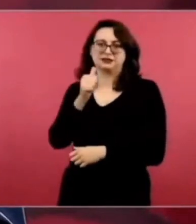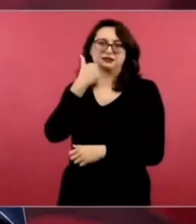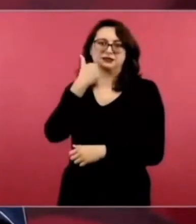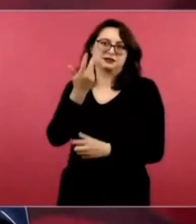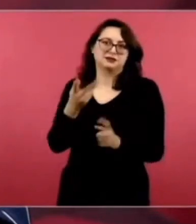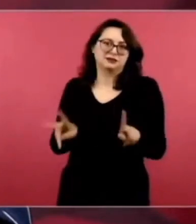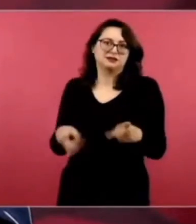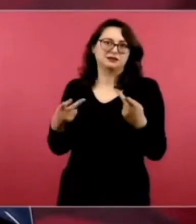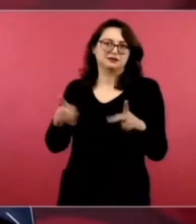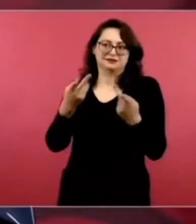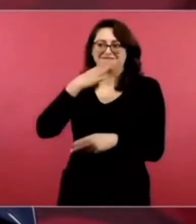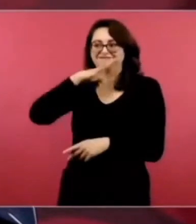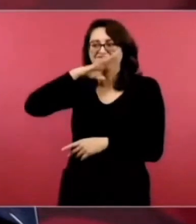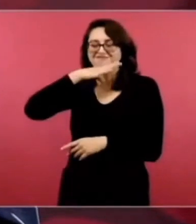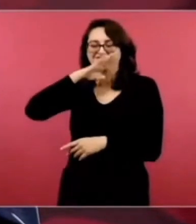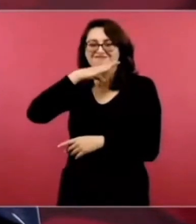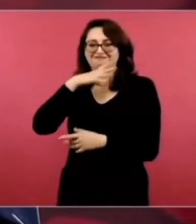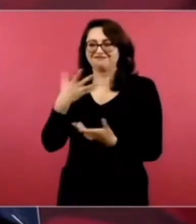Unidos